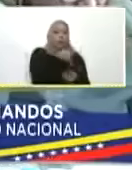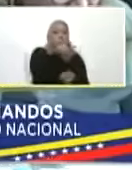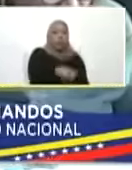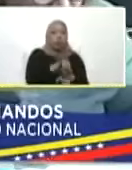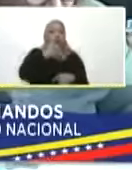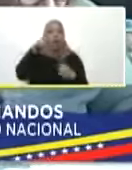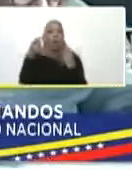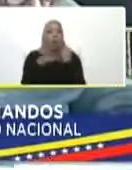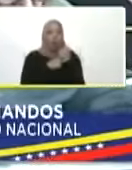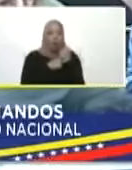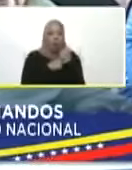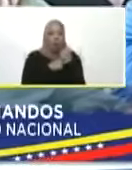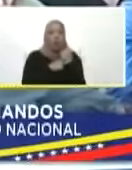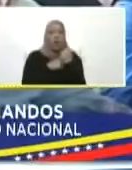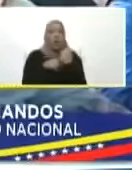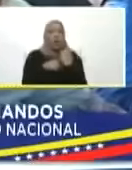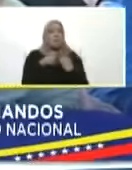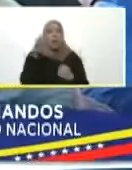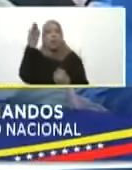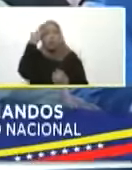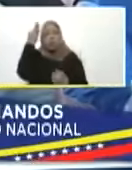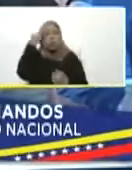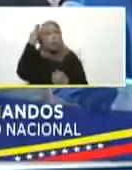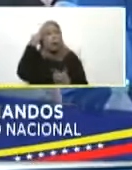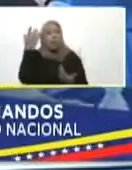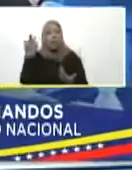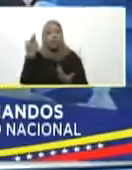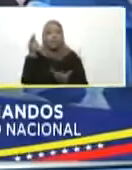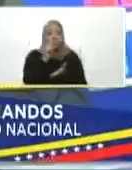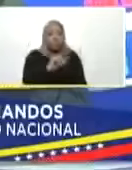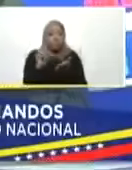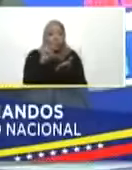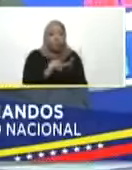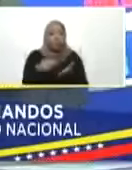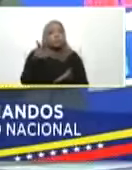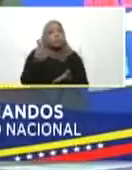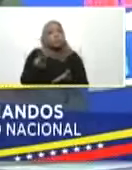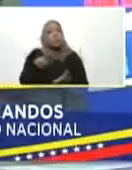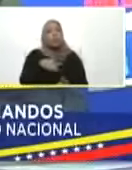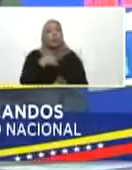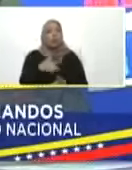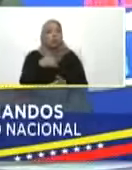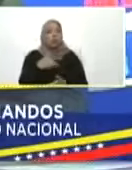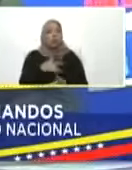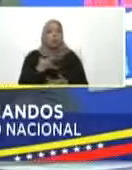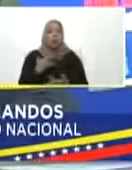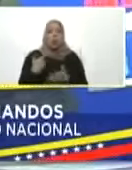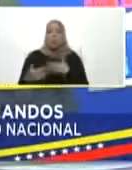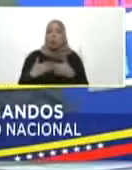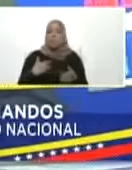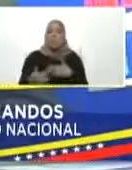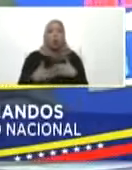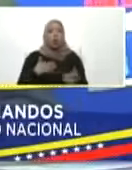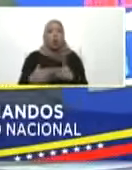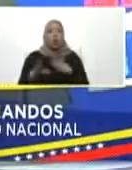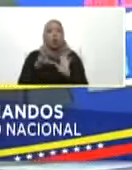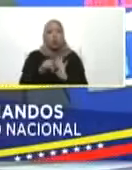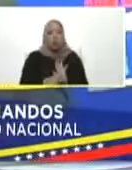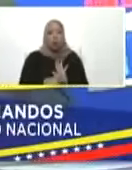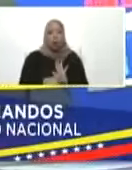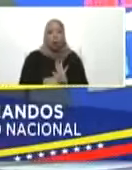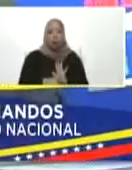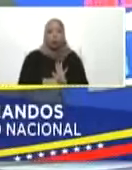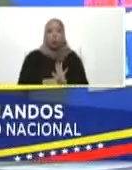funcional, se buscaron a un ser sin ningún tipo de escrúpulos ni moral. ¿Para qué?